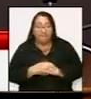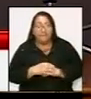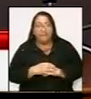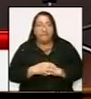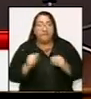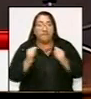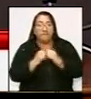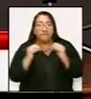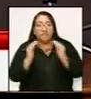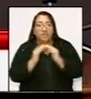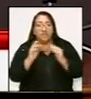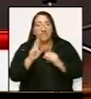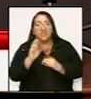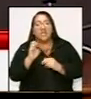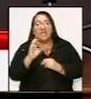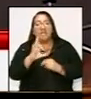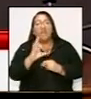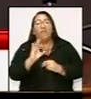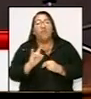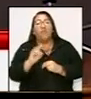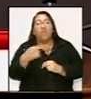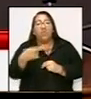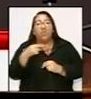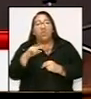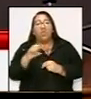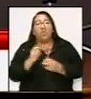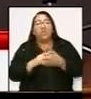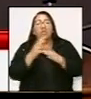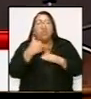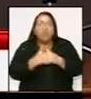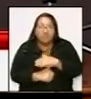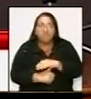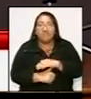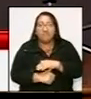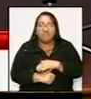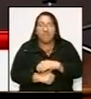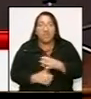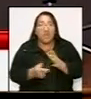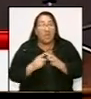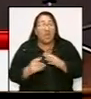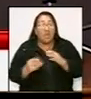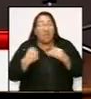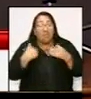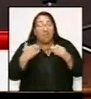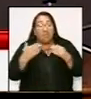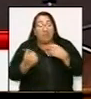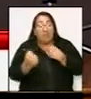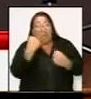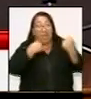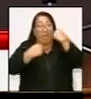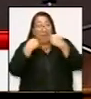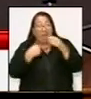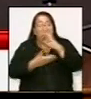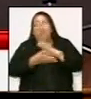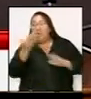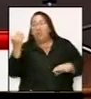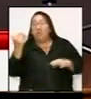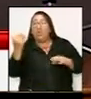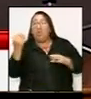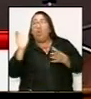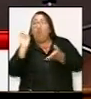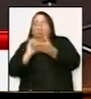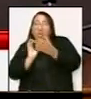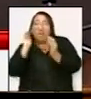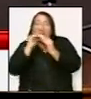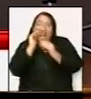las casas de refugio. Sin embargo, nos gustaría que nos puedan explicar cuánto de ese presupuesto